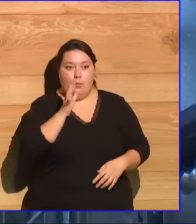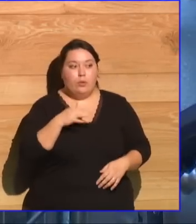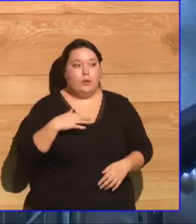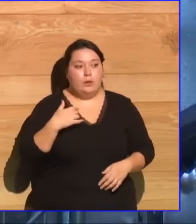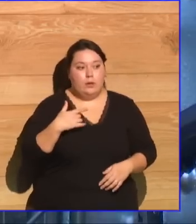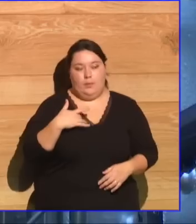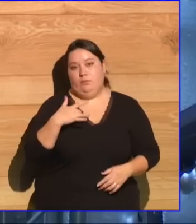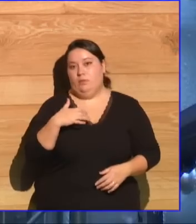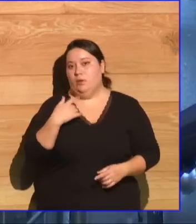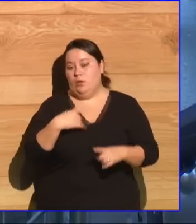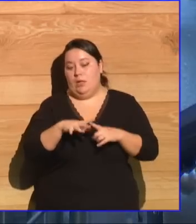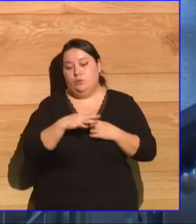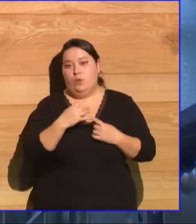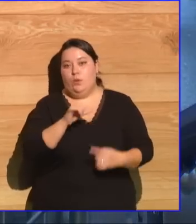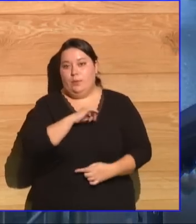me toca a mí.